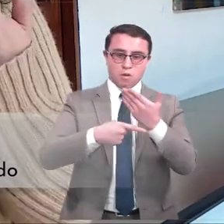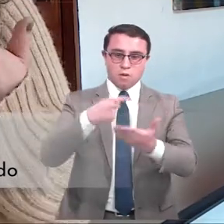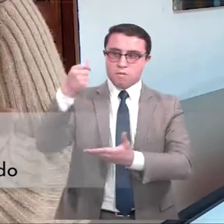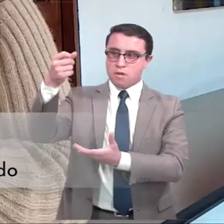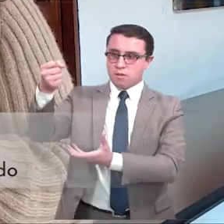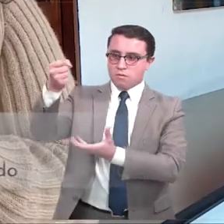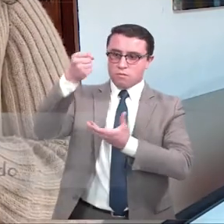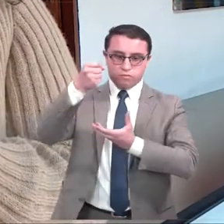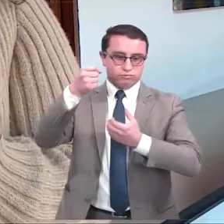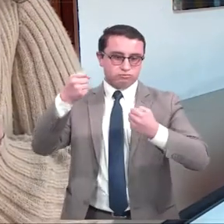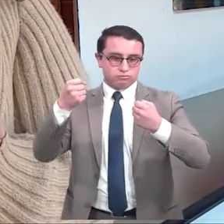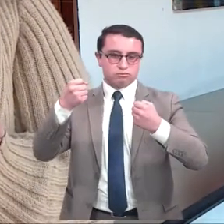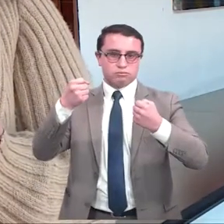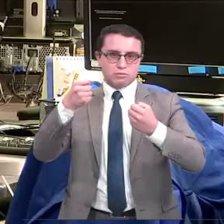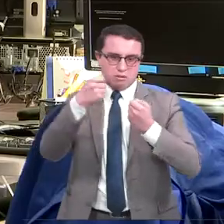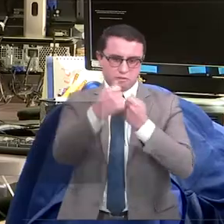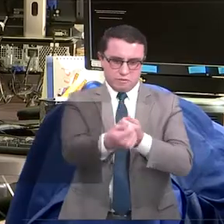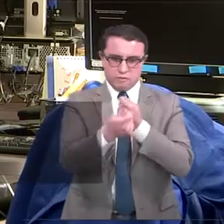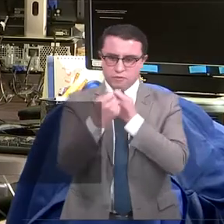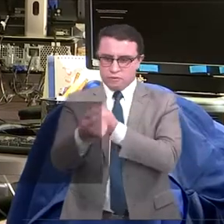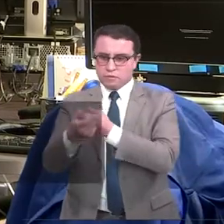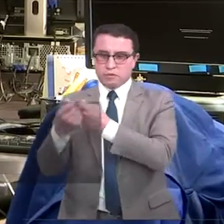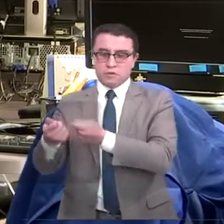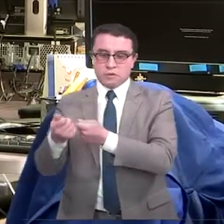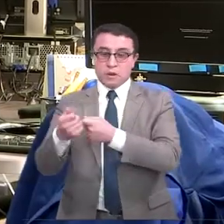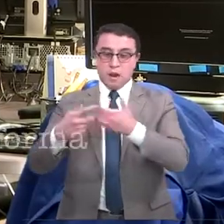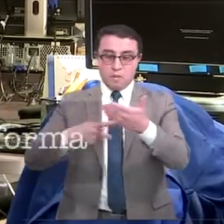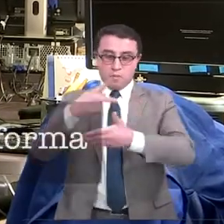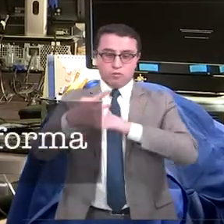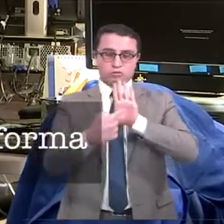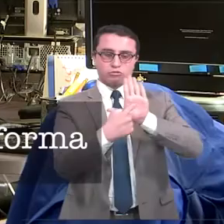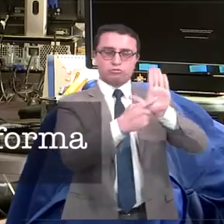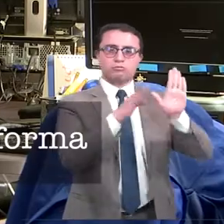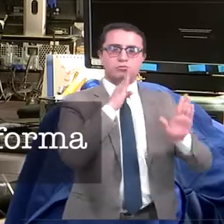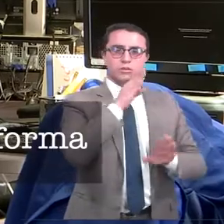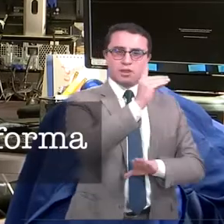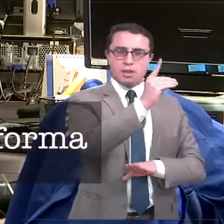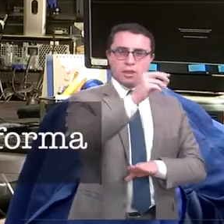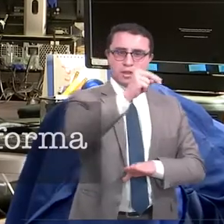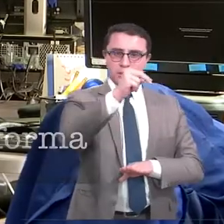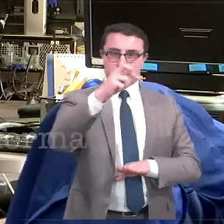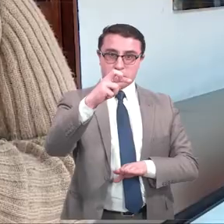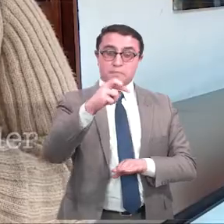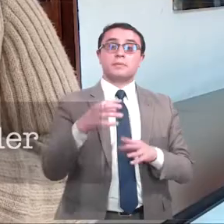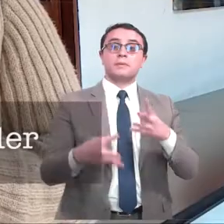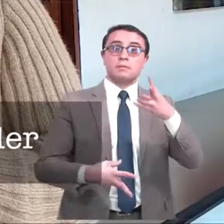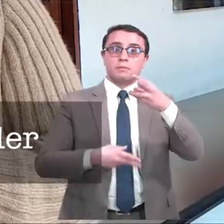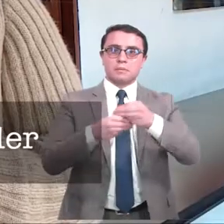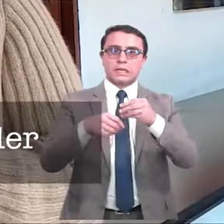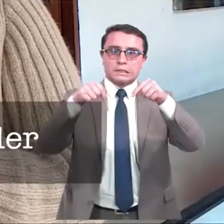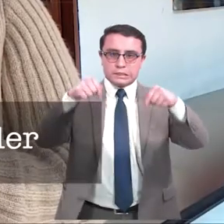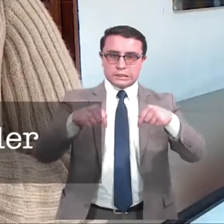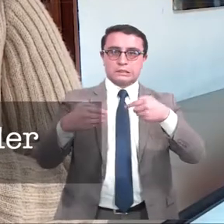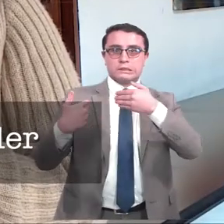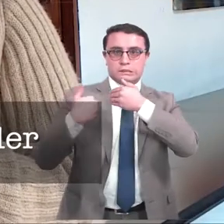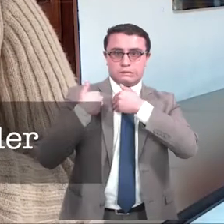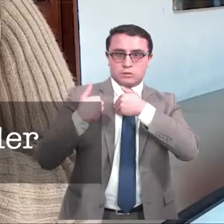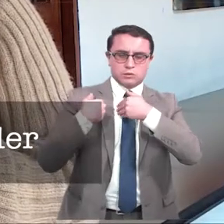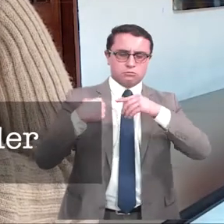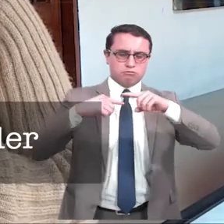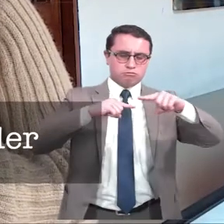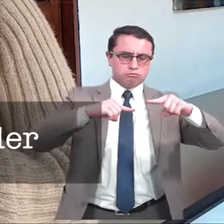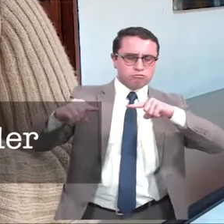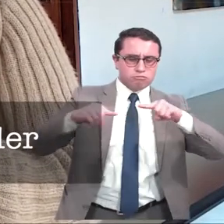se formulan ante el Departamento Nacional de Planeación. Nos encargamos de administrar la plataforma tecnológica del Senado